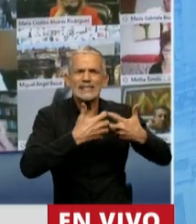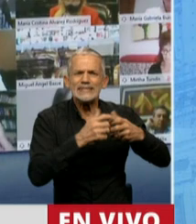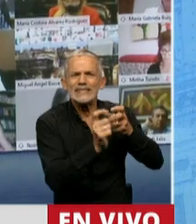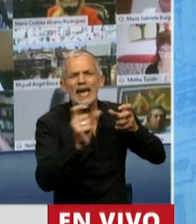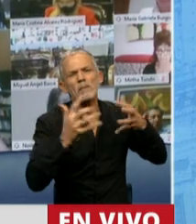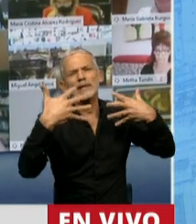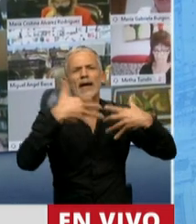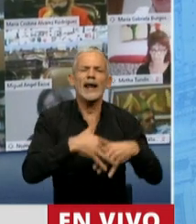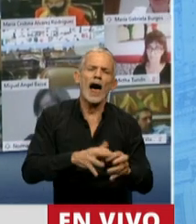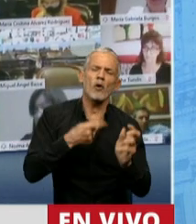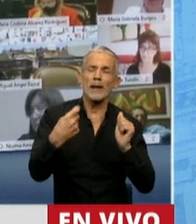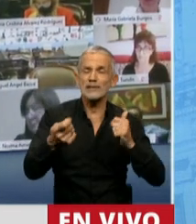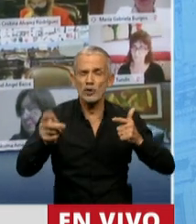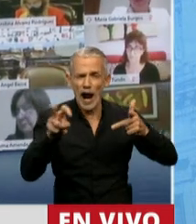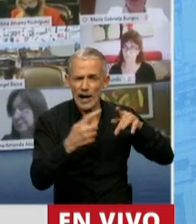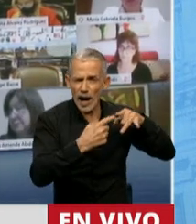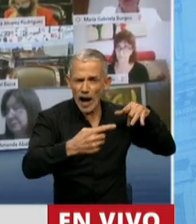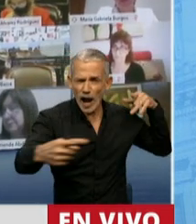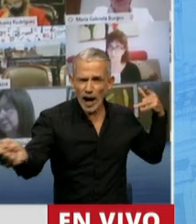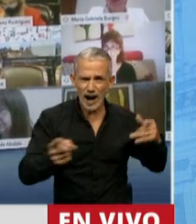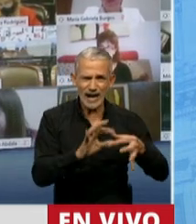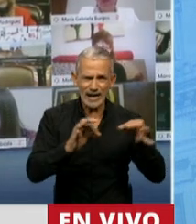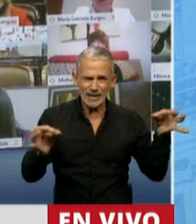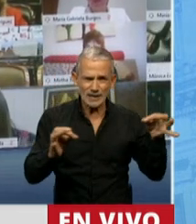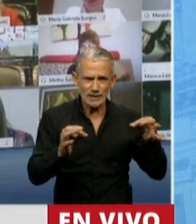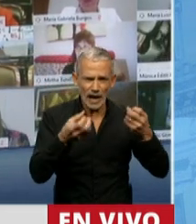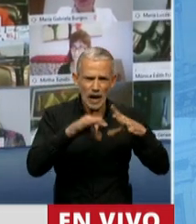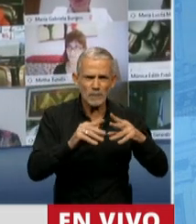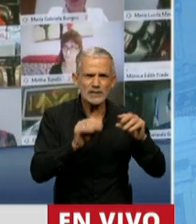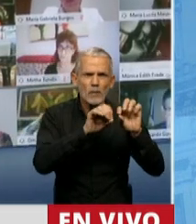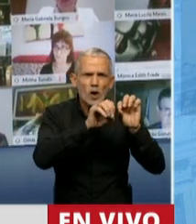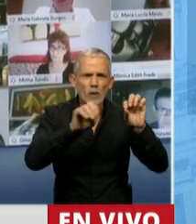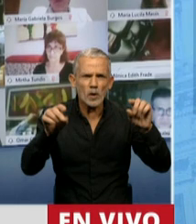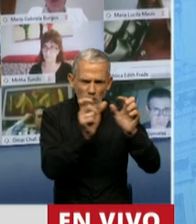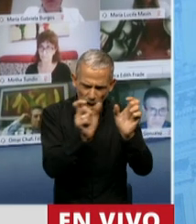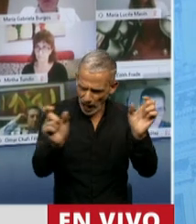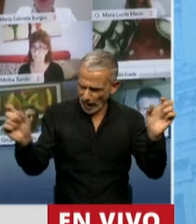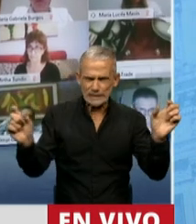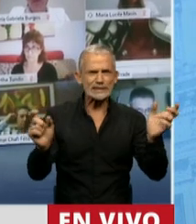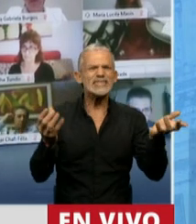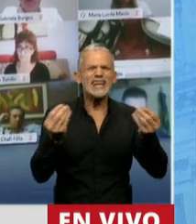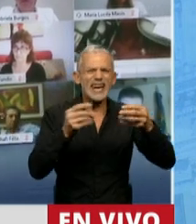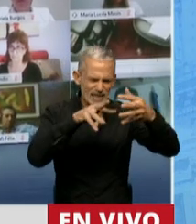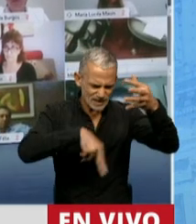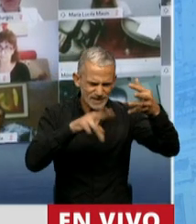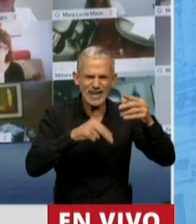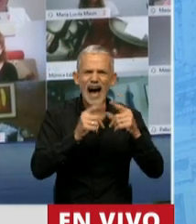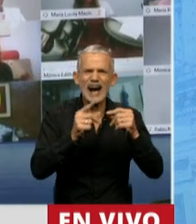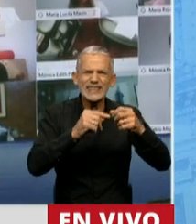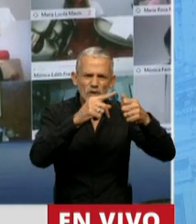integrado provisional argentino cuando empezamos a leer el articulado lo único que es es